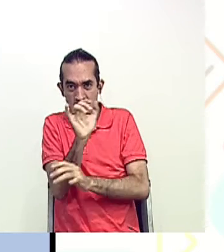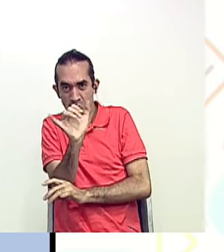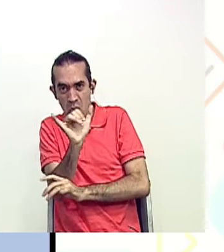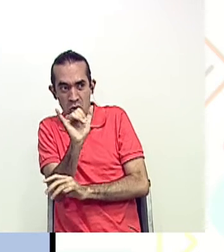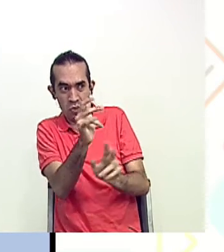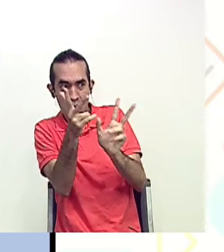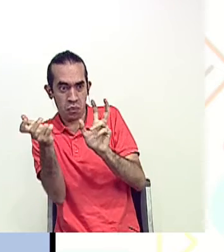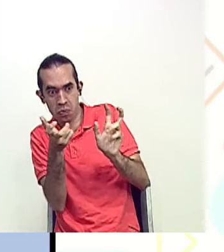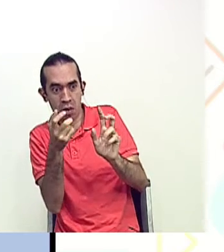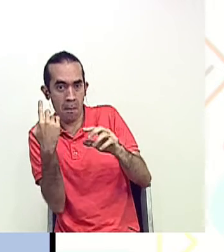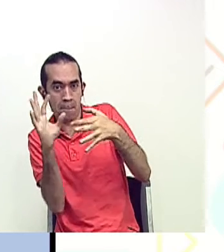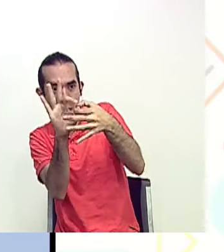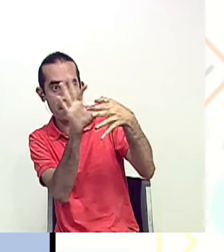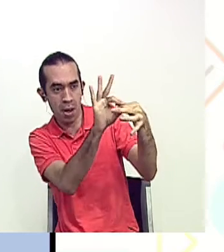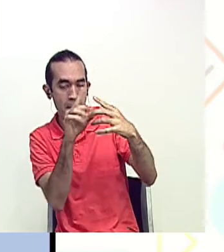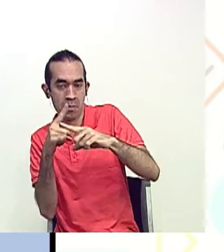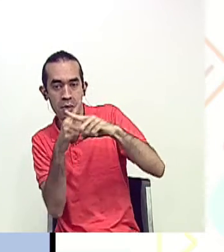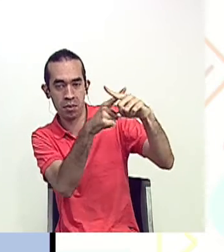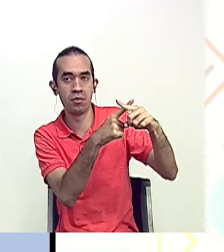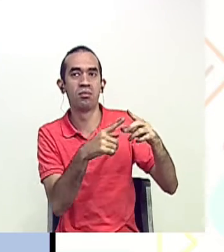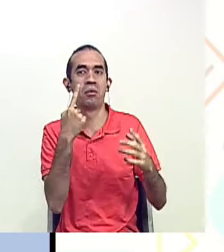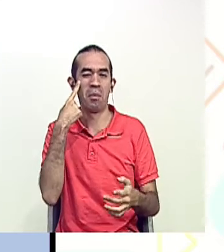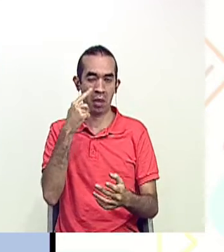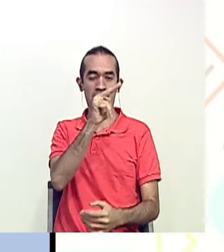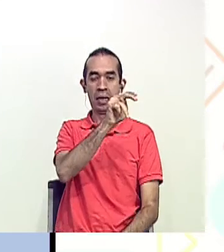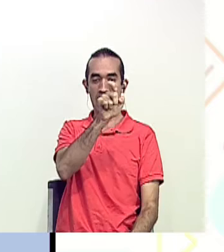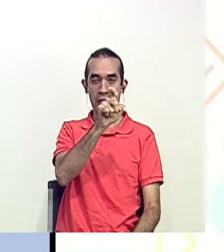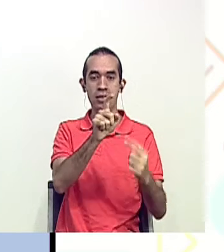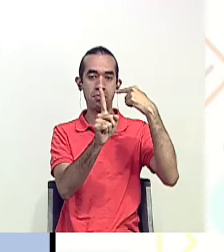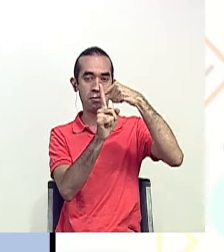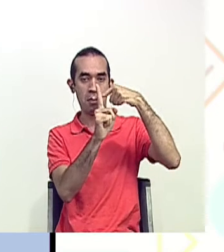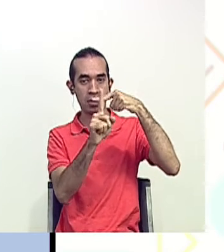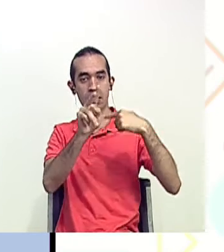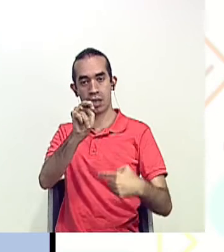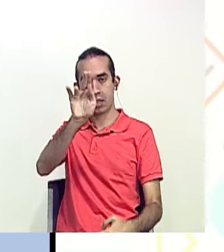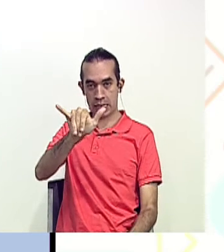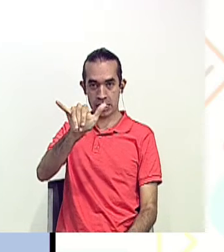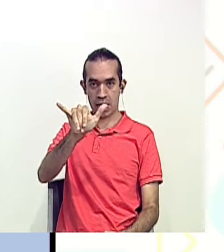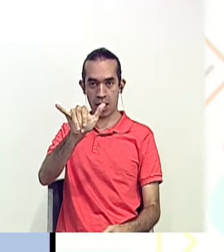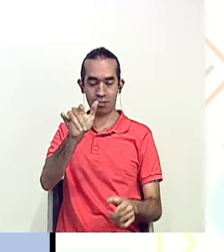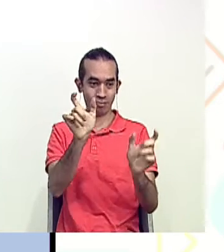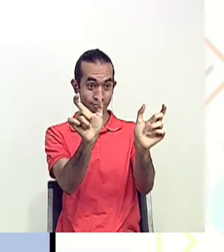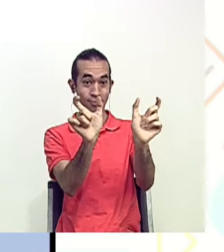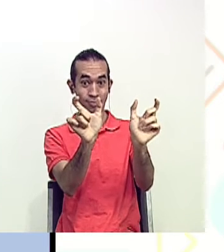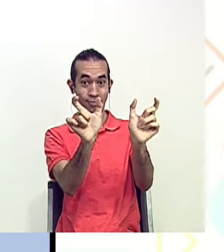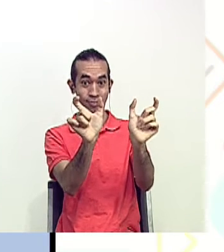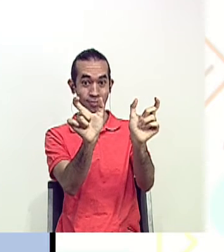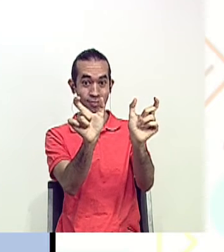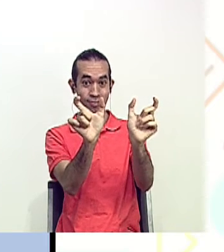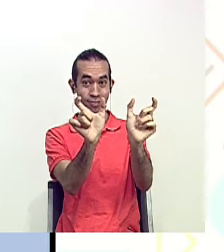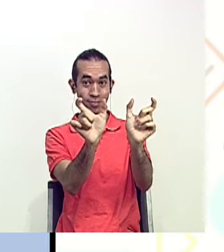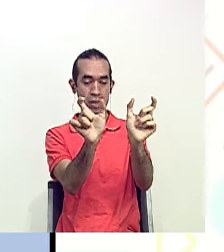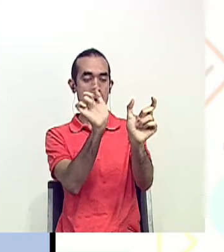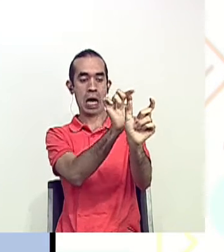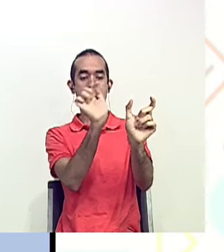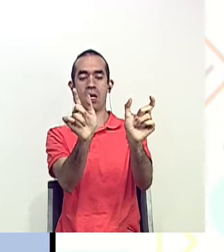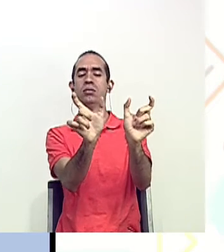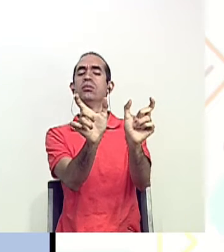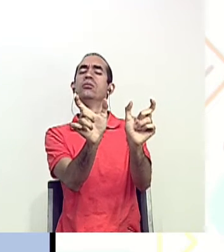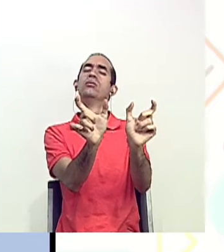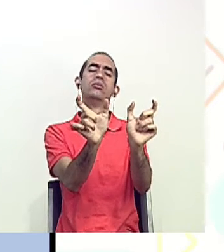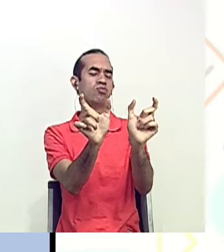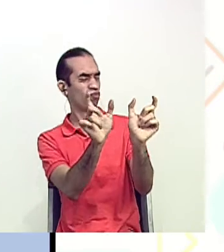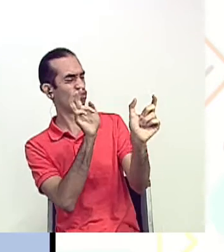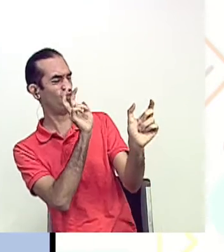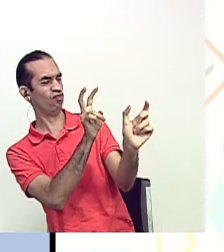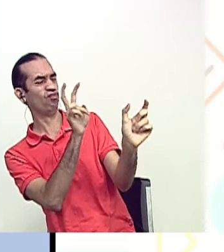esa expresión nx más ny, que consta de dos términos, si podemos observar